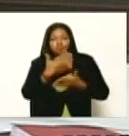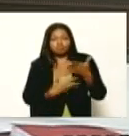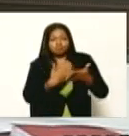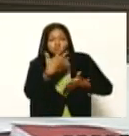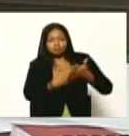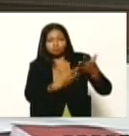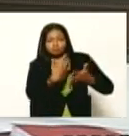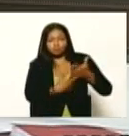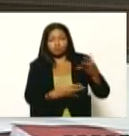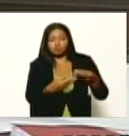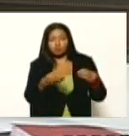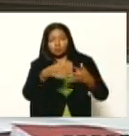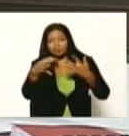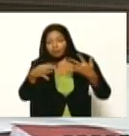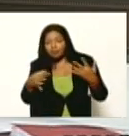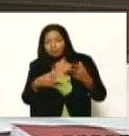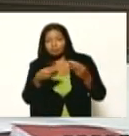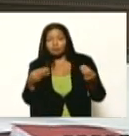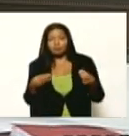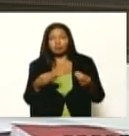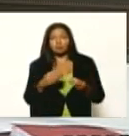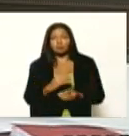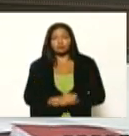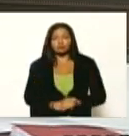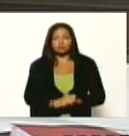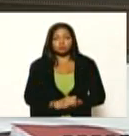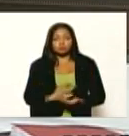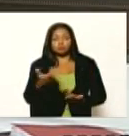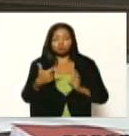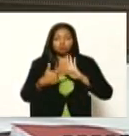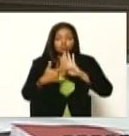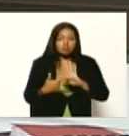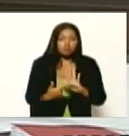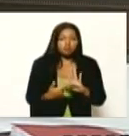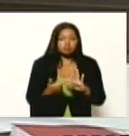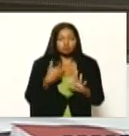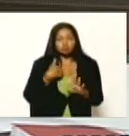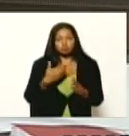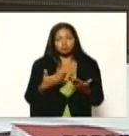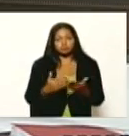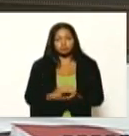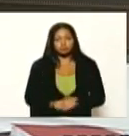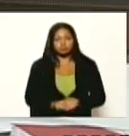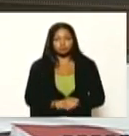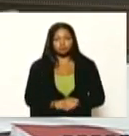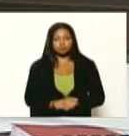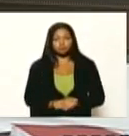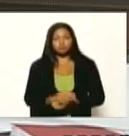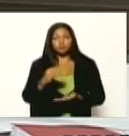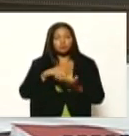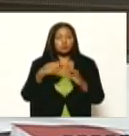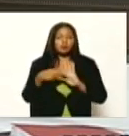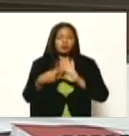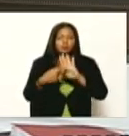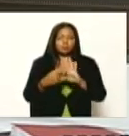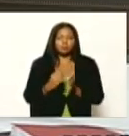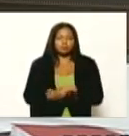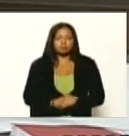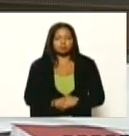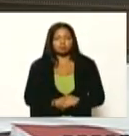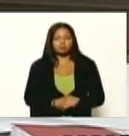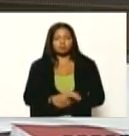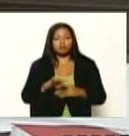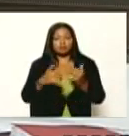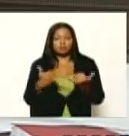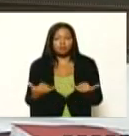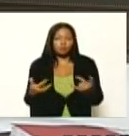de... Al detalle. De esto, ¿no? Cada Correcto. Vez que surge algo. Y lo ponemos ahí como un ejemplo. Hasta